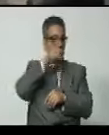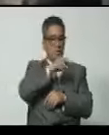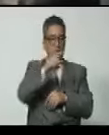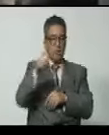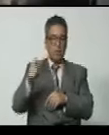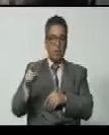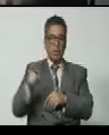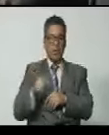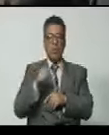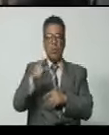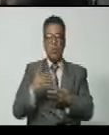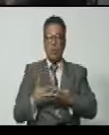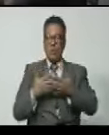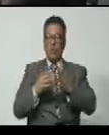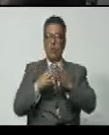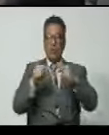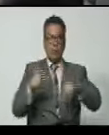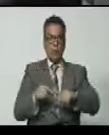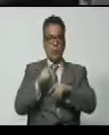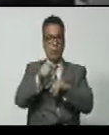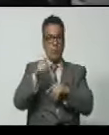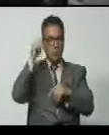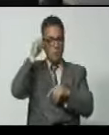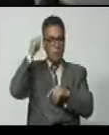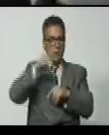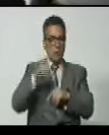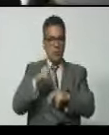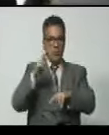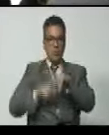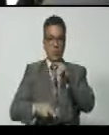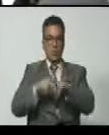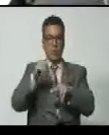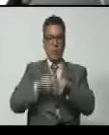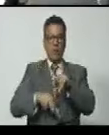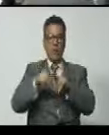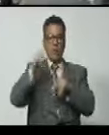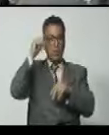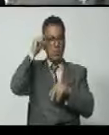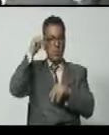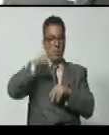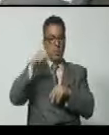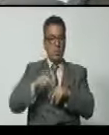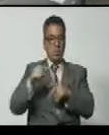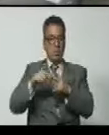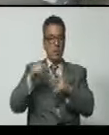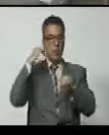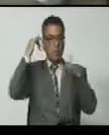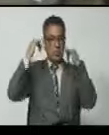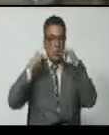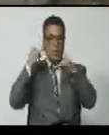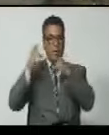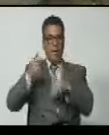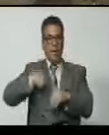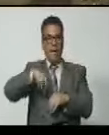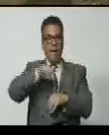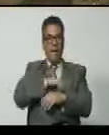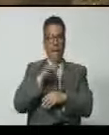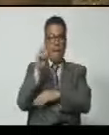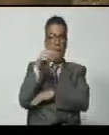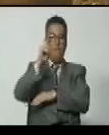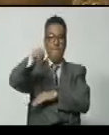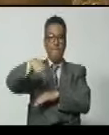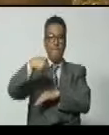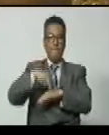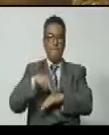ellas quienes debemos todas, a ellas que hoy estamos construyendo. Hoy, un día de fiesta en nuestra Asamblea